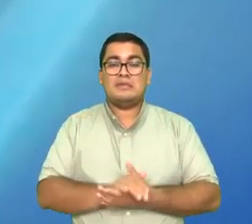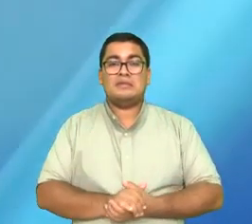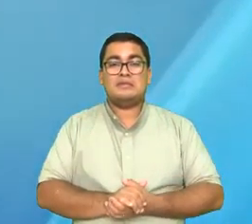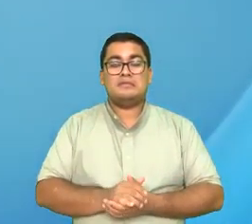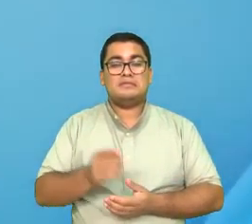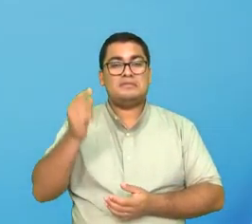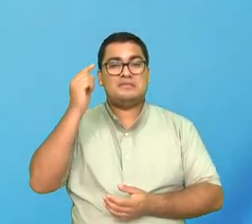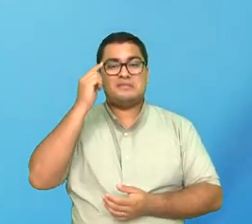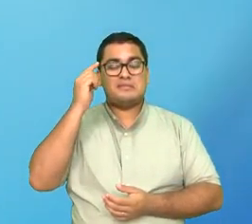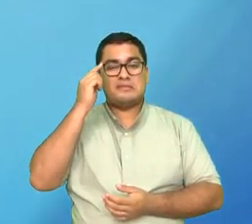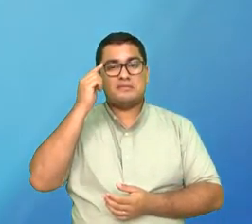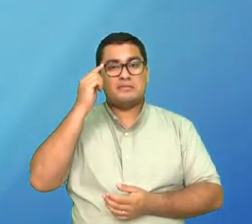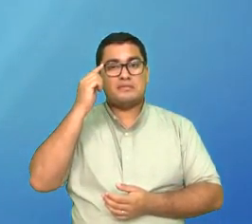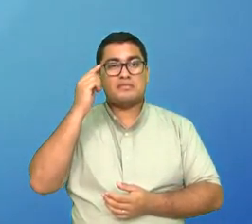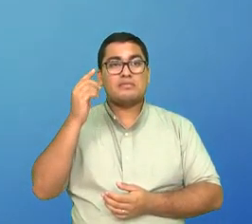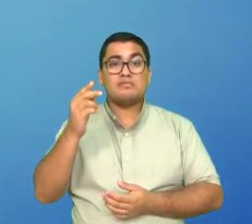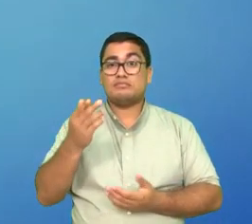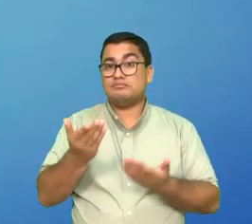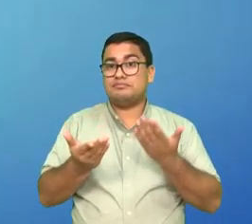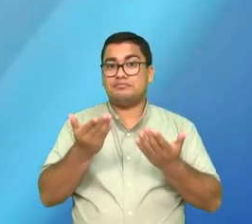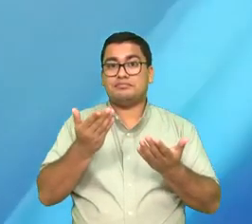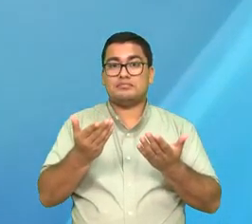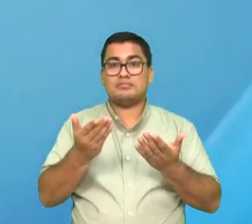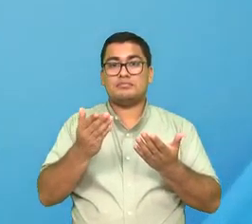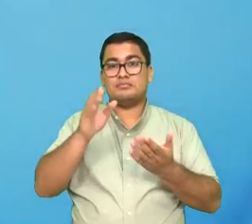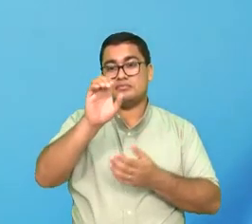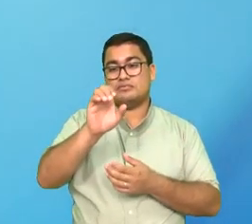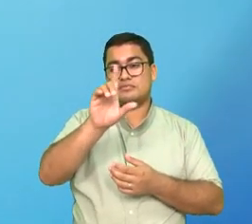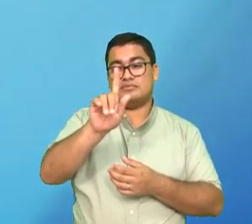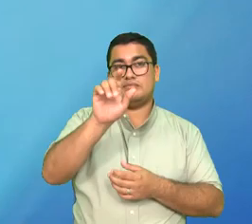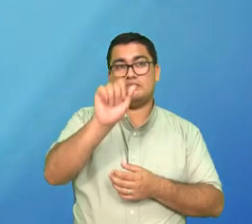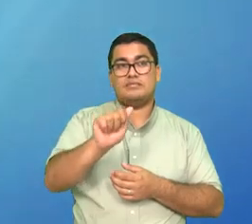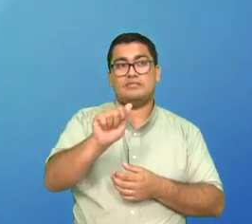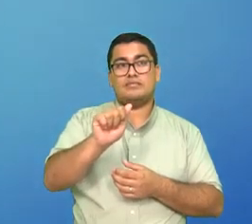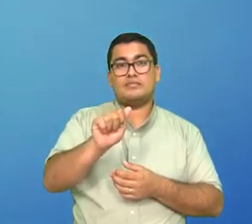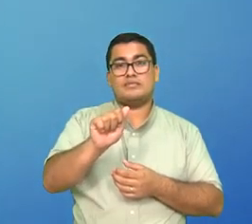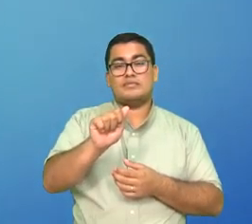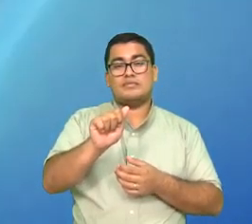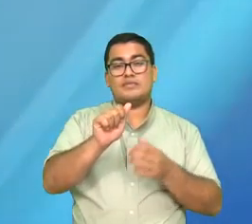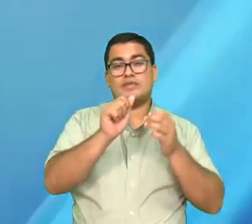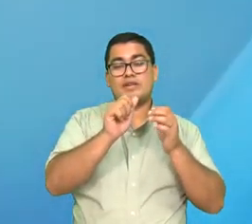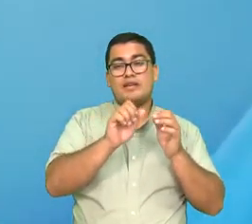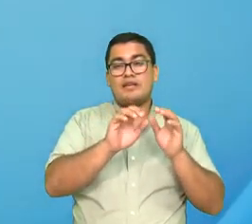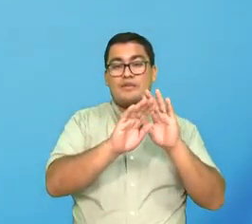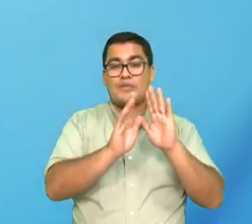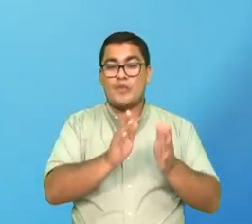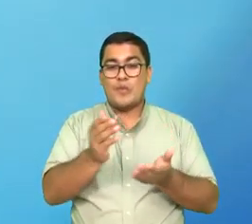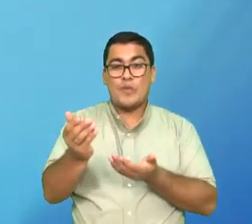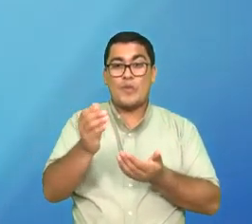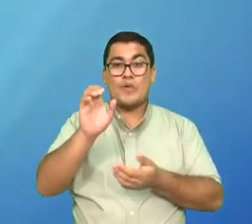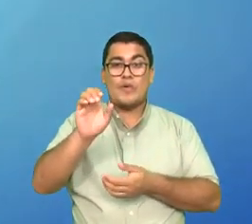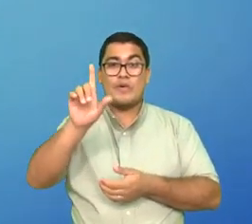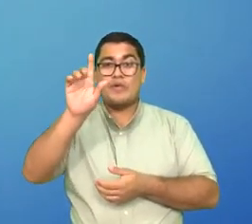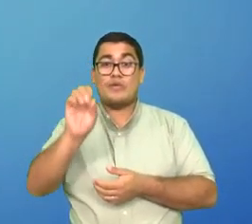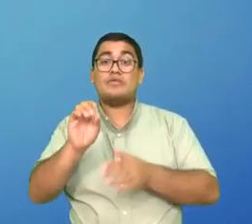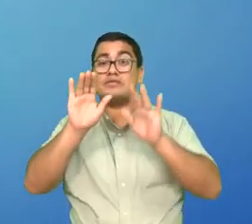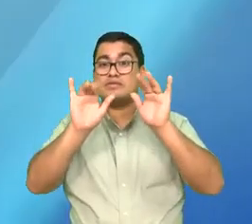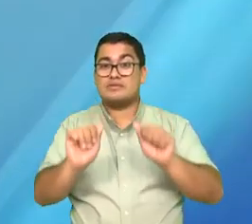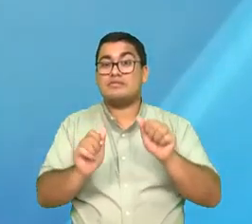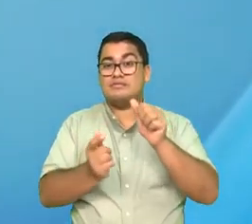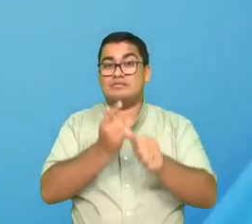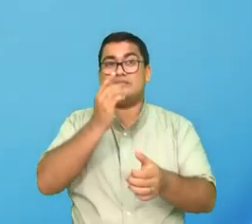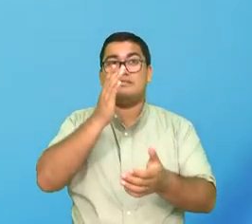imaginábamos que iba a haber ETA y ETO, y ya está la primera